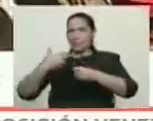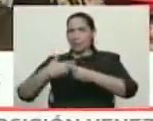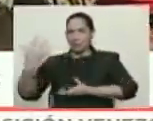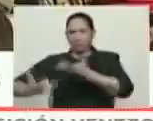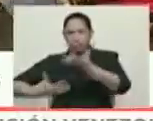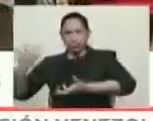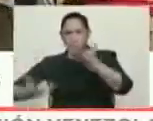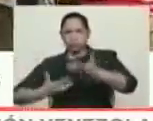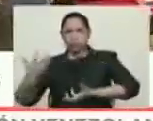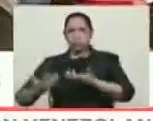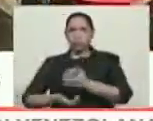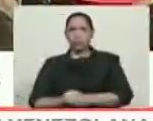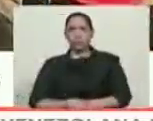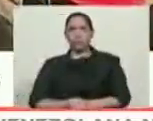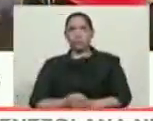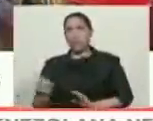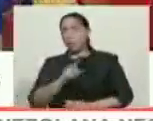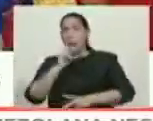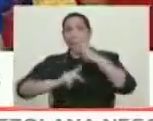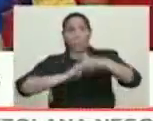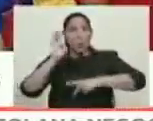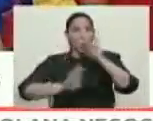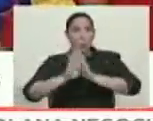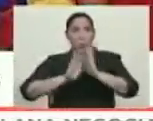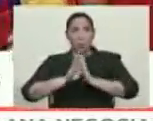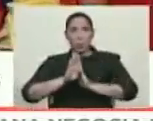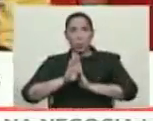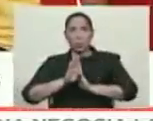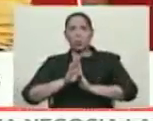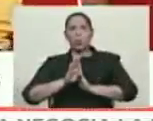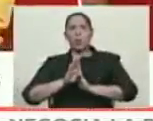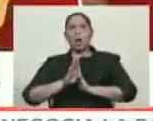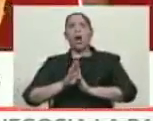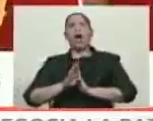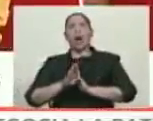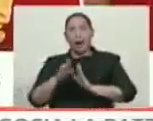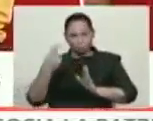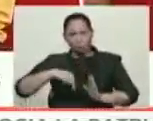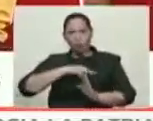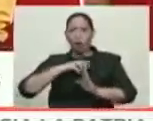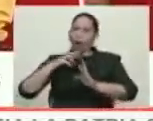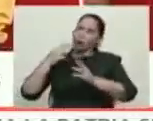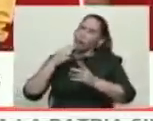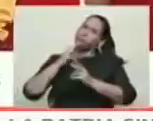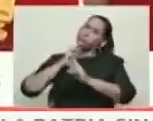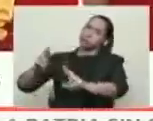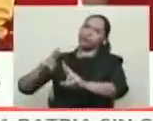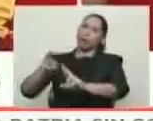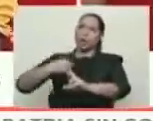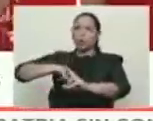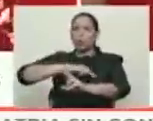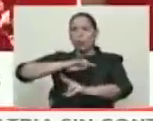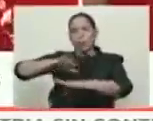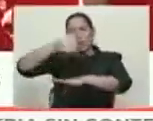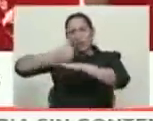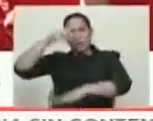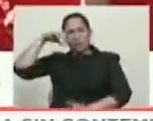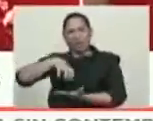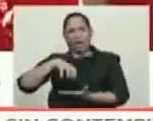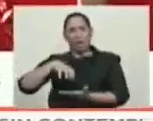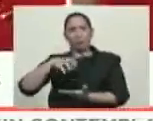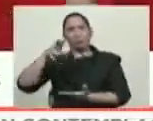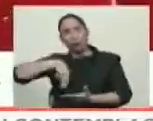sus pozos, que no se produzca. Y la contraorden bolivariana que ha dado nuestro jefe de Estado